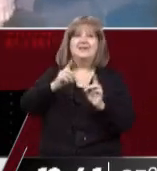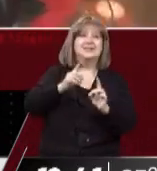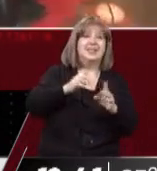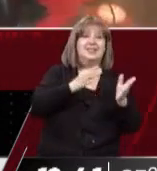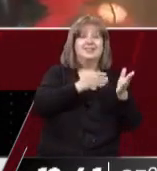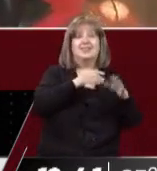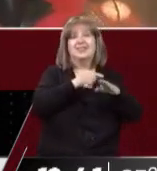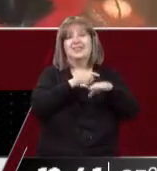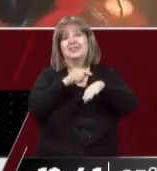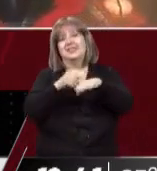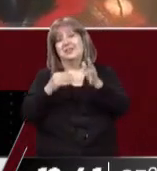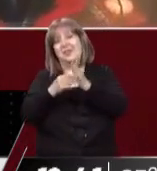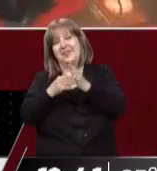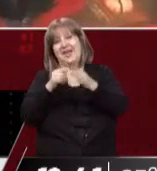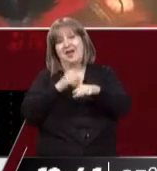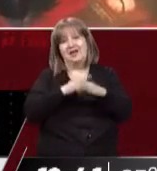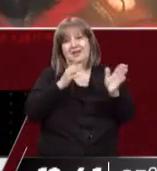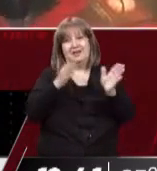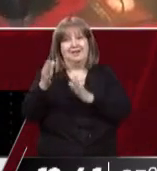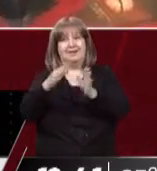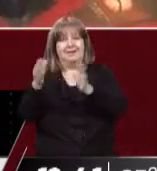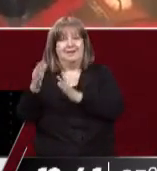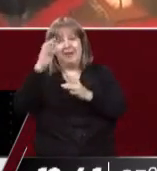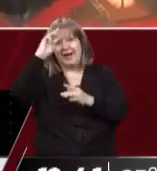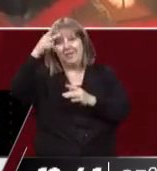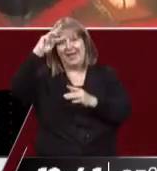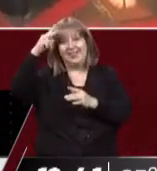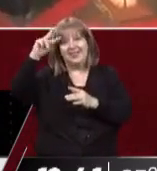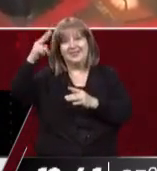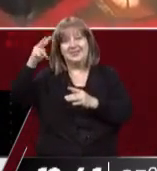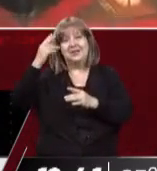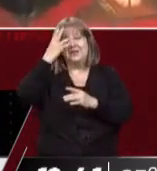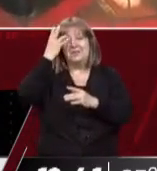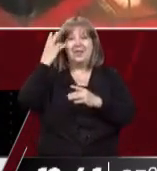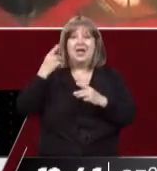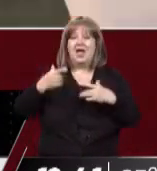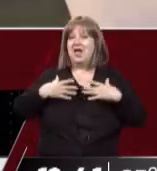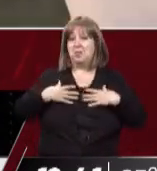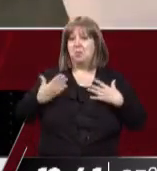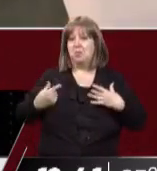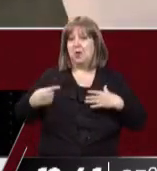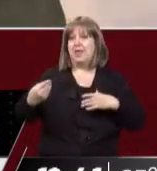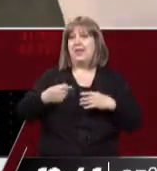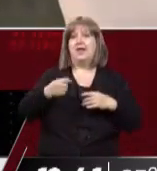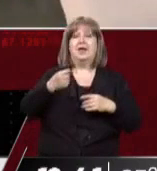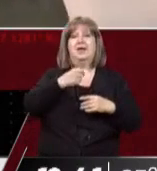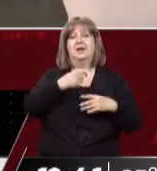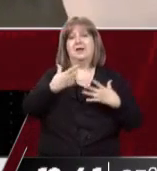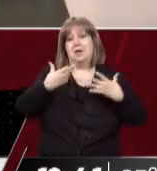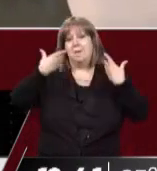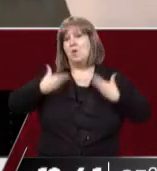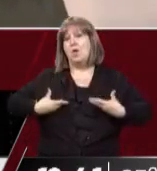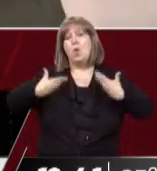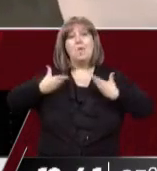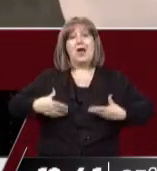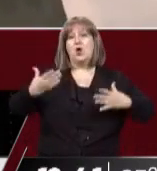hace identificar. Aparte, lo lindo del personaje es que no es simplemente voy, peleo como Superman con todos los poderes. No, es vulnerable. O sea, es muy humano ese